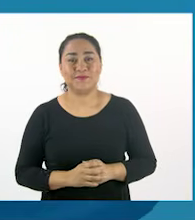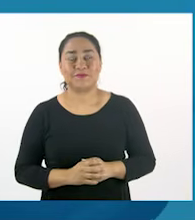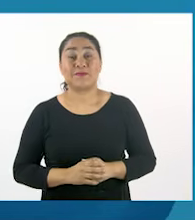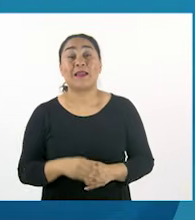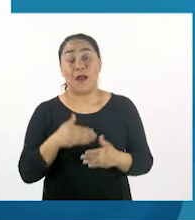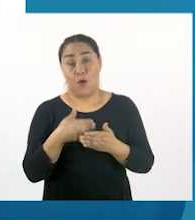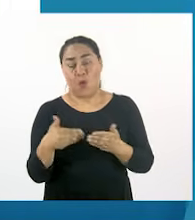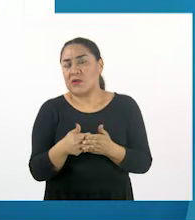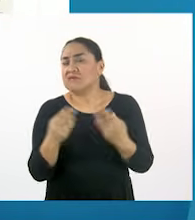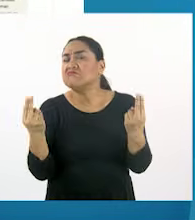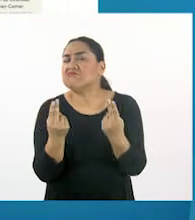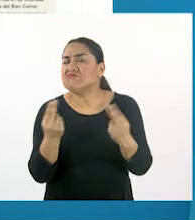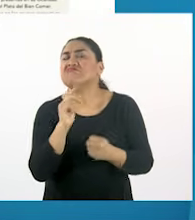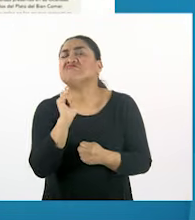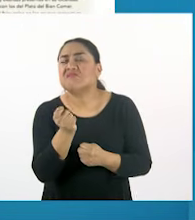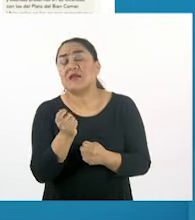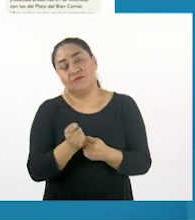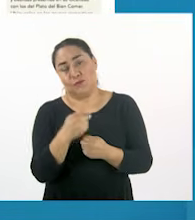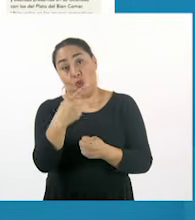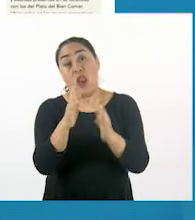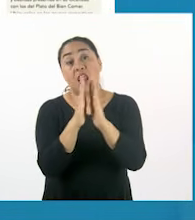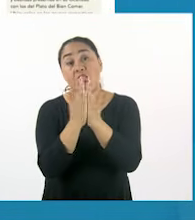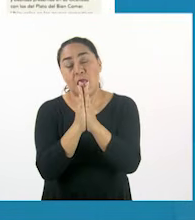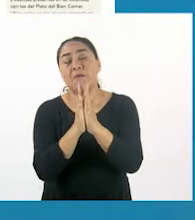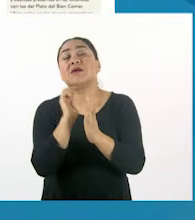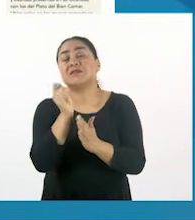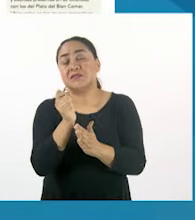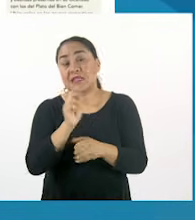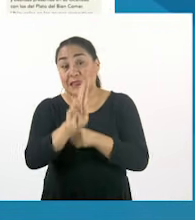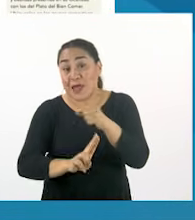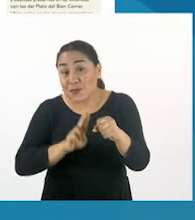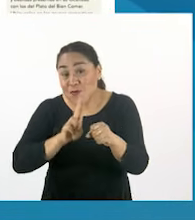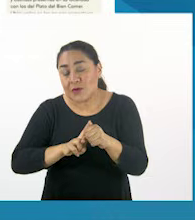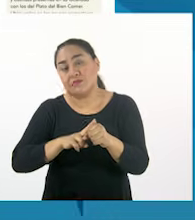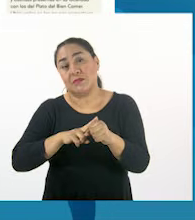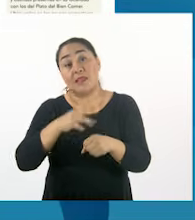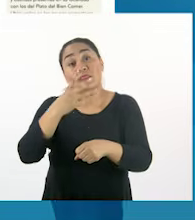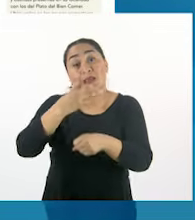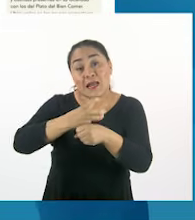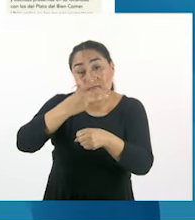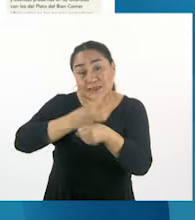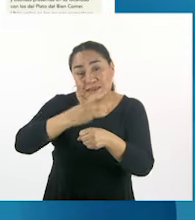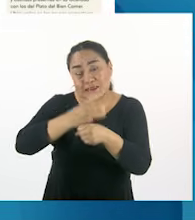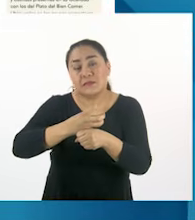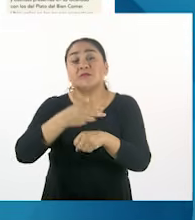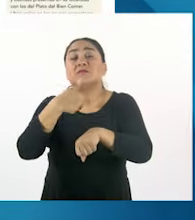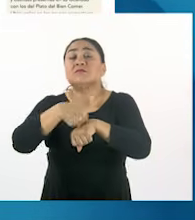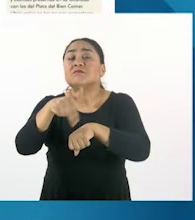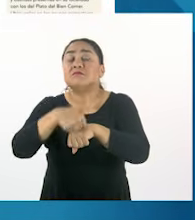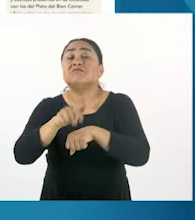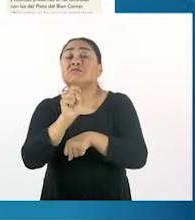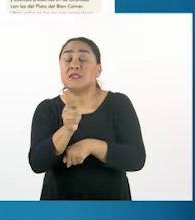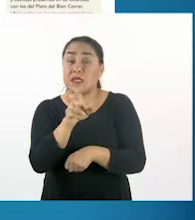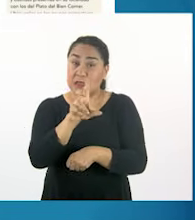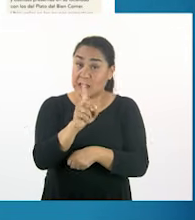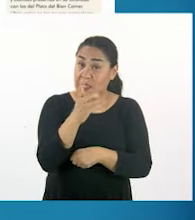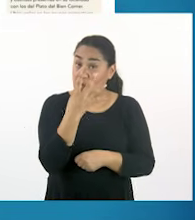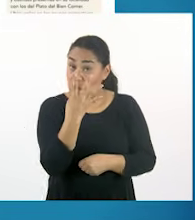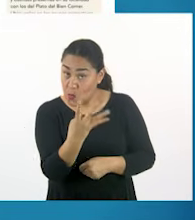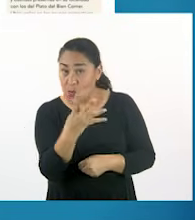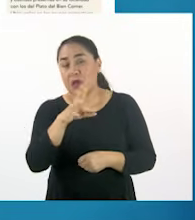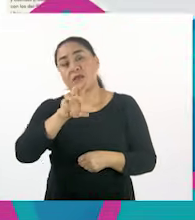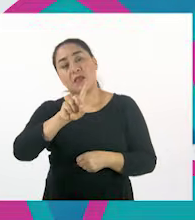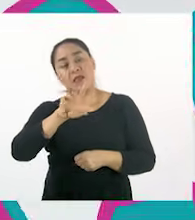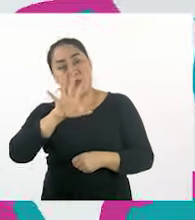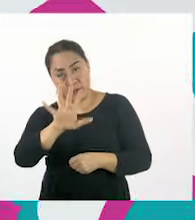Vamos a necesitar tu libro de Ciencias Naturales de Tercer Grado de la página 34 y